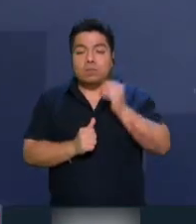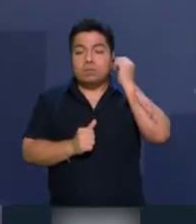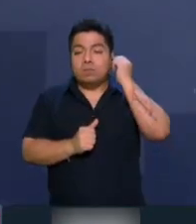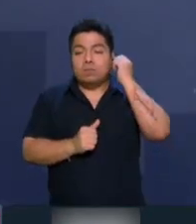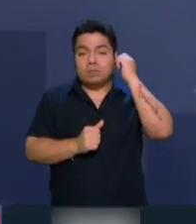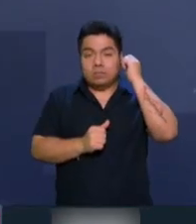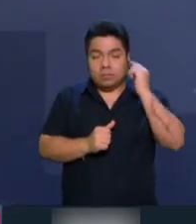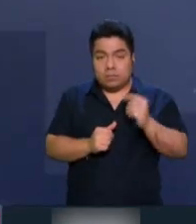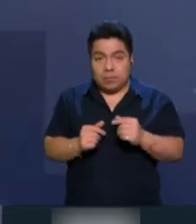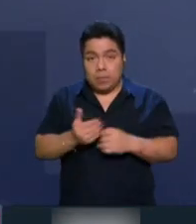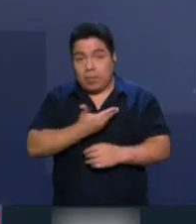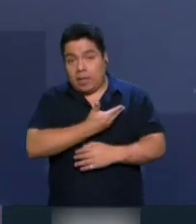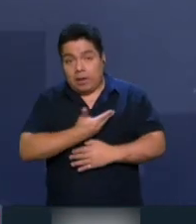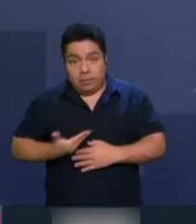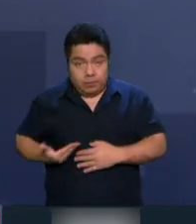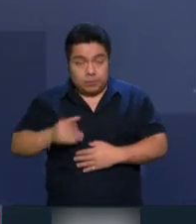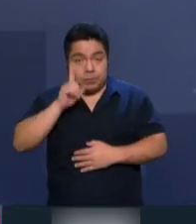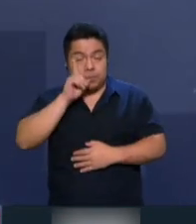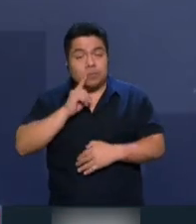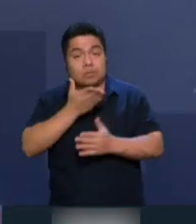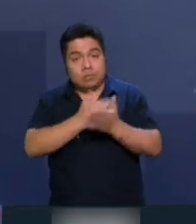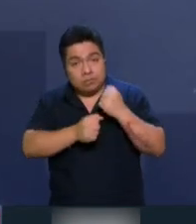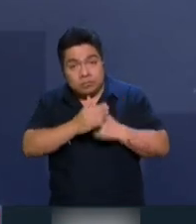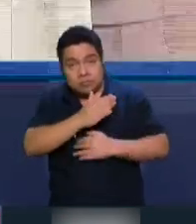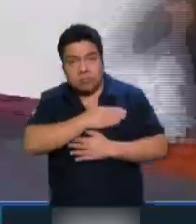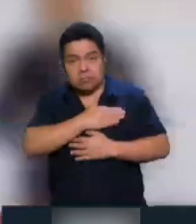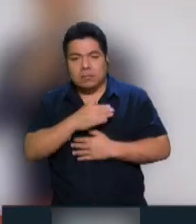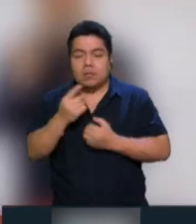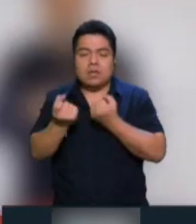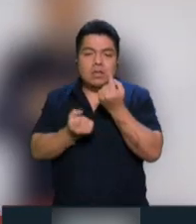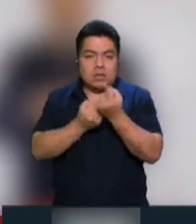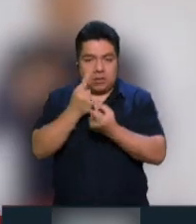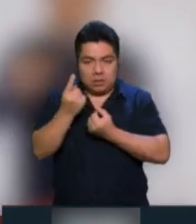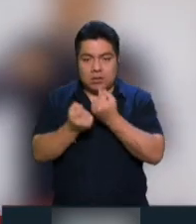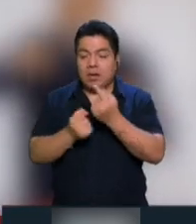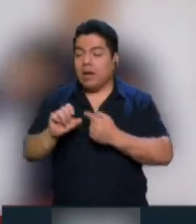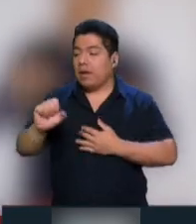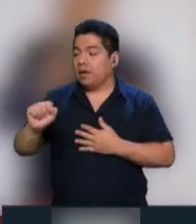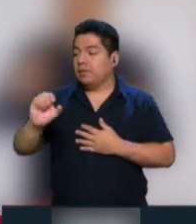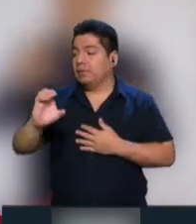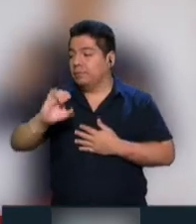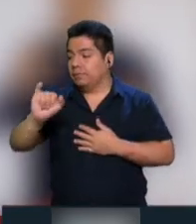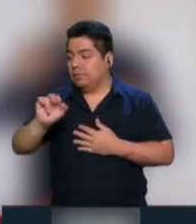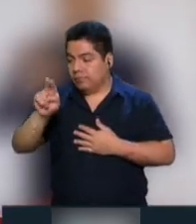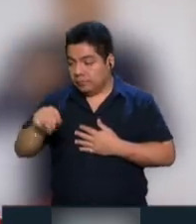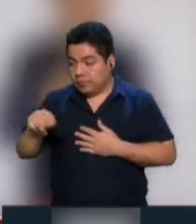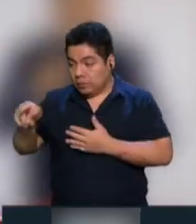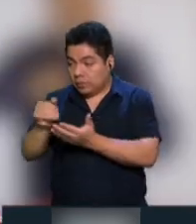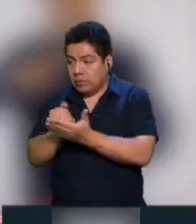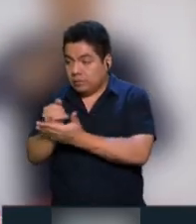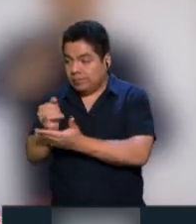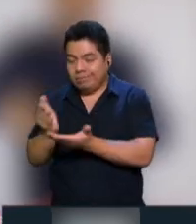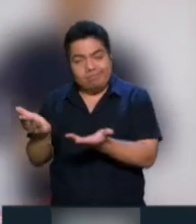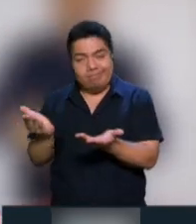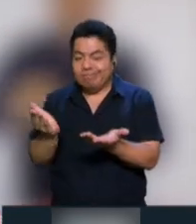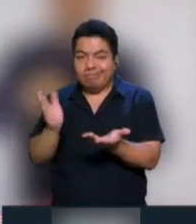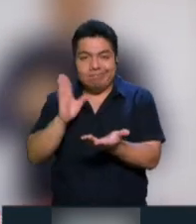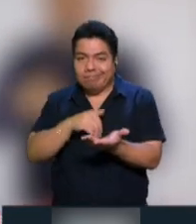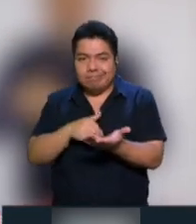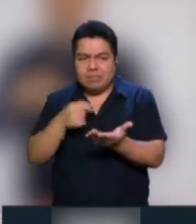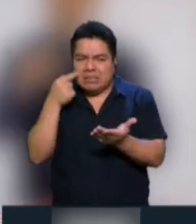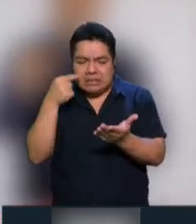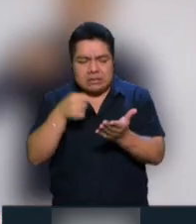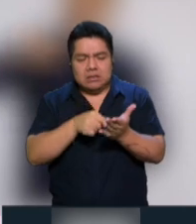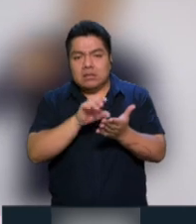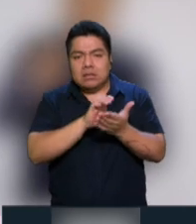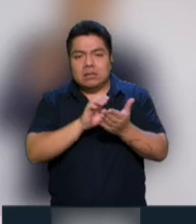Por su parte, la presidenta Claudia Sheinbaum criticó la decisión de algunos ministros de la Suprema Corte de Justicia de la Nación de revisar la